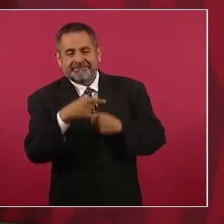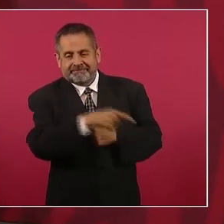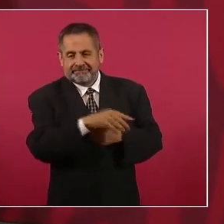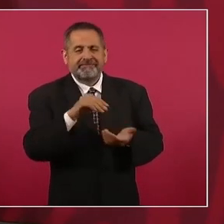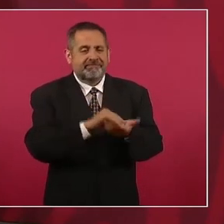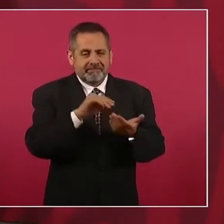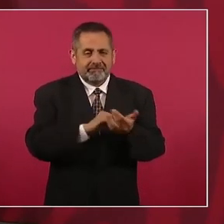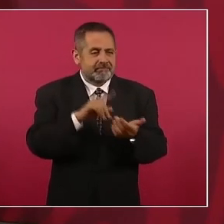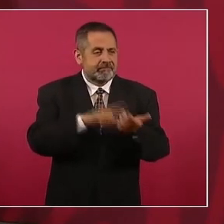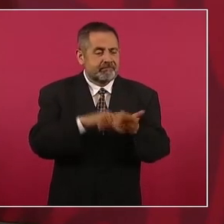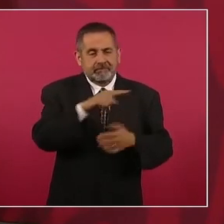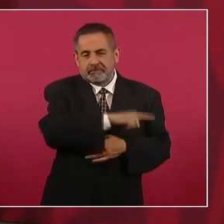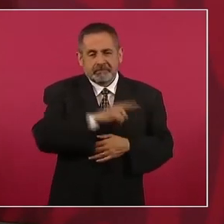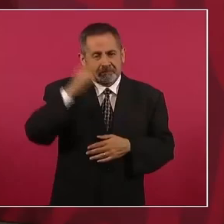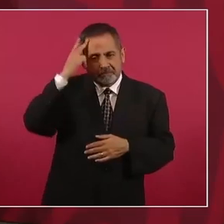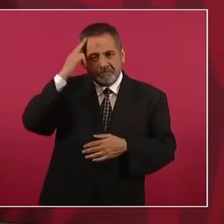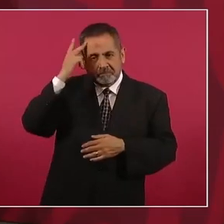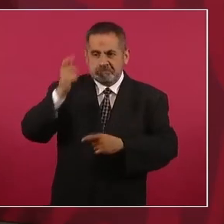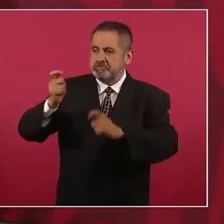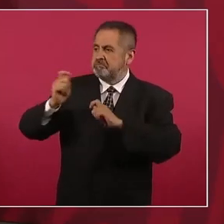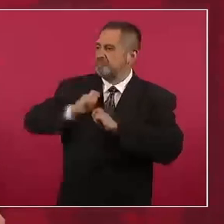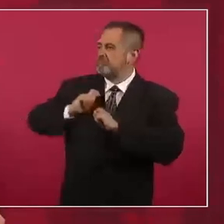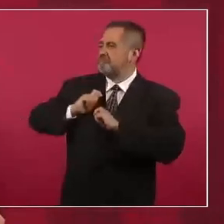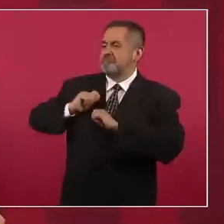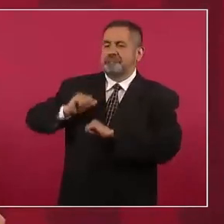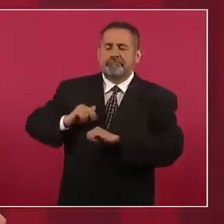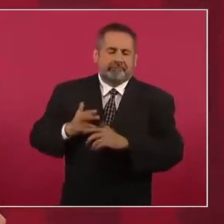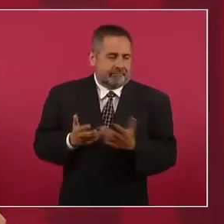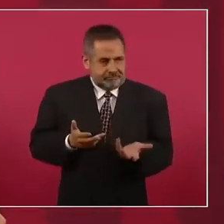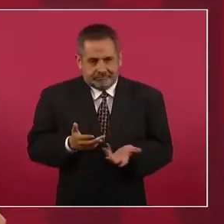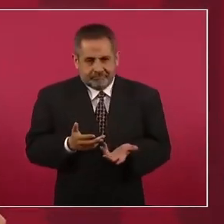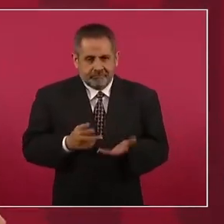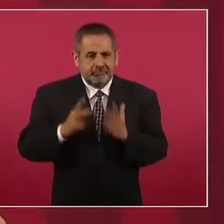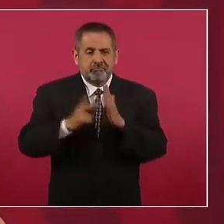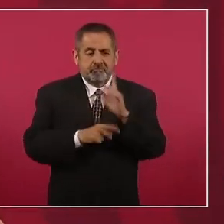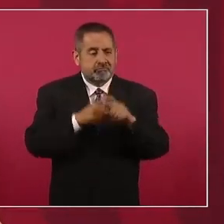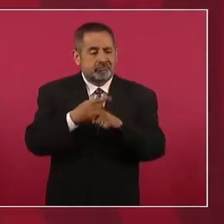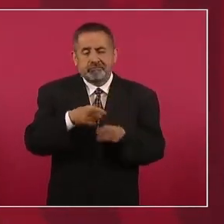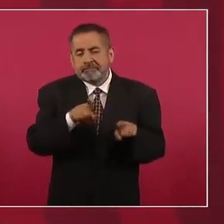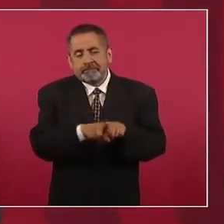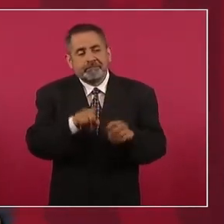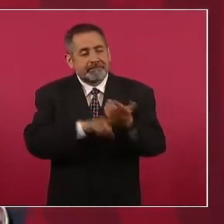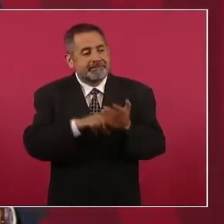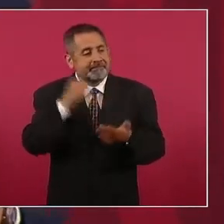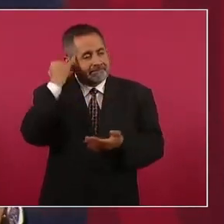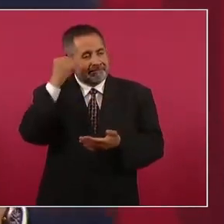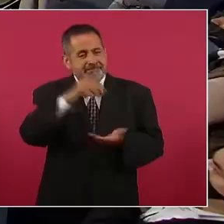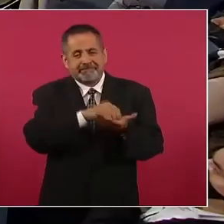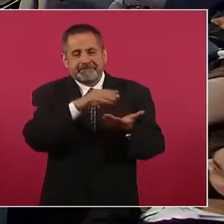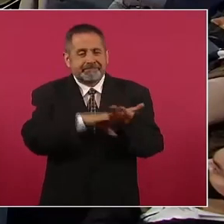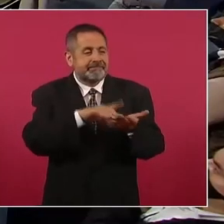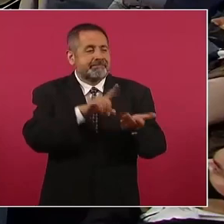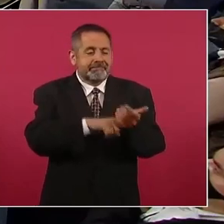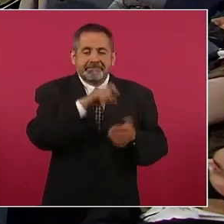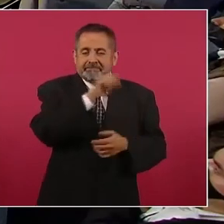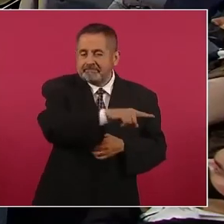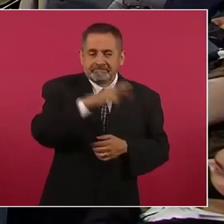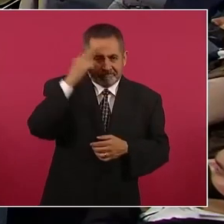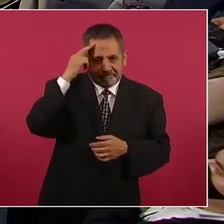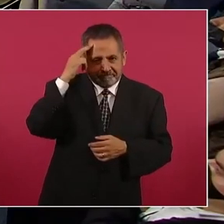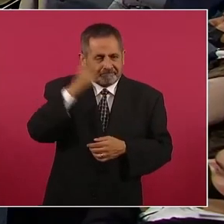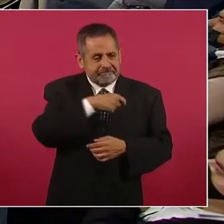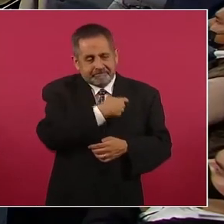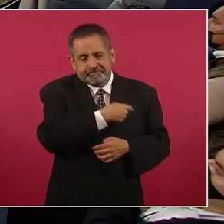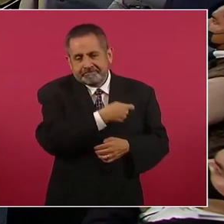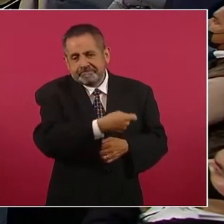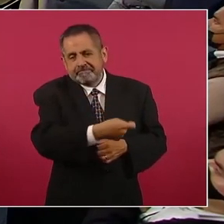ya Porfirio Díaz se había hecho cargo de volverlo a levantar y